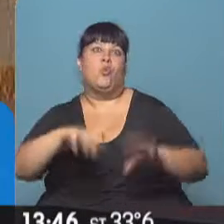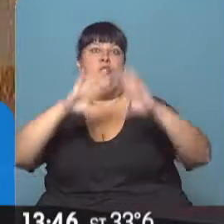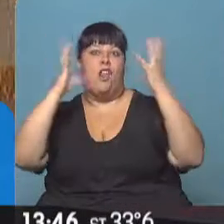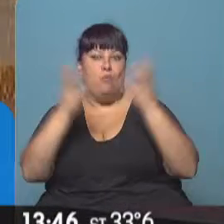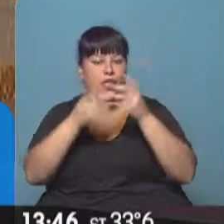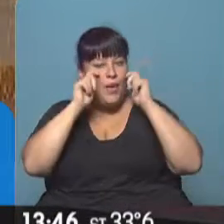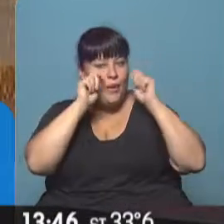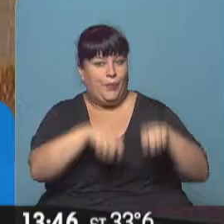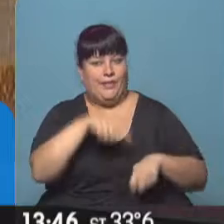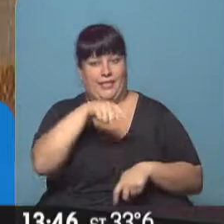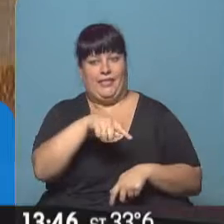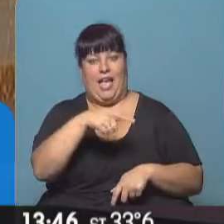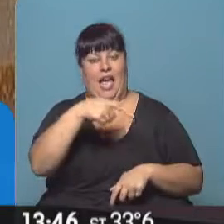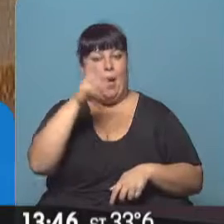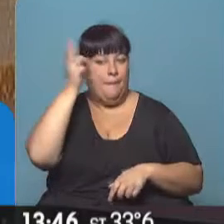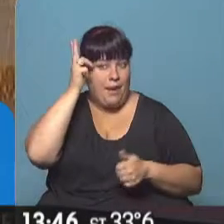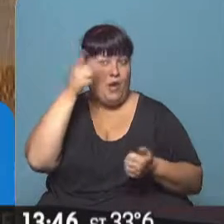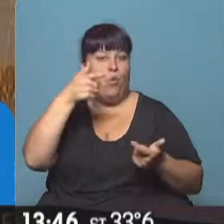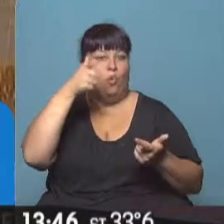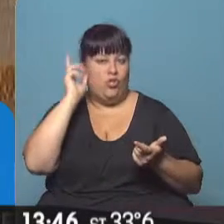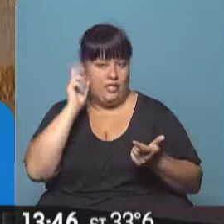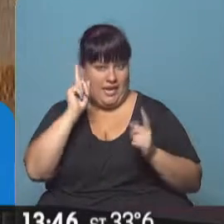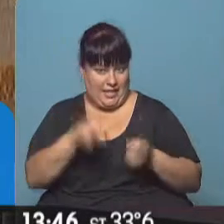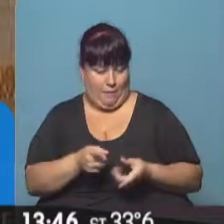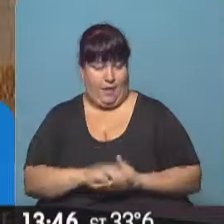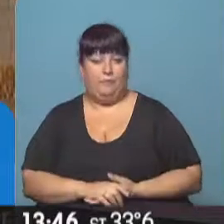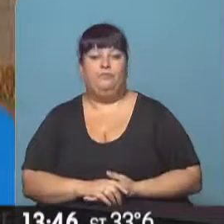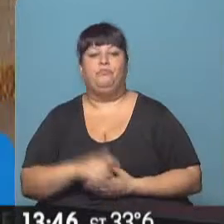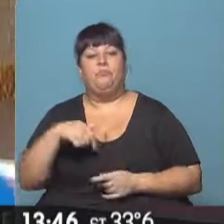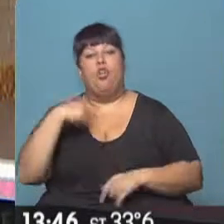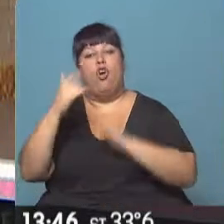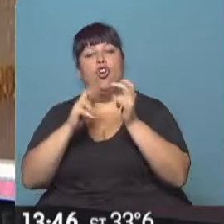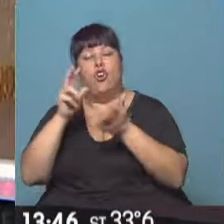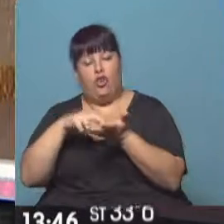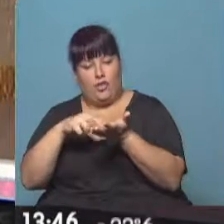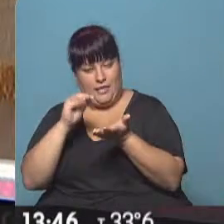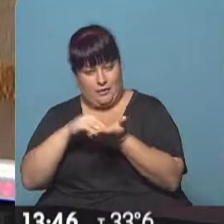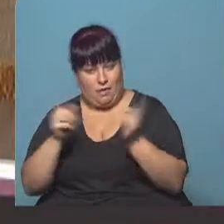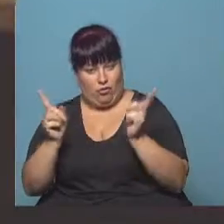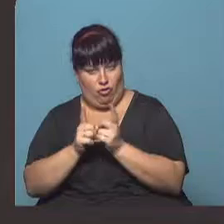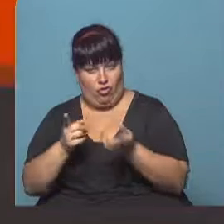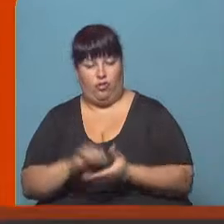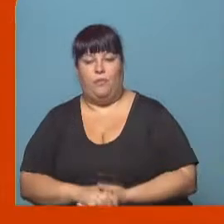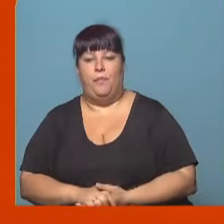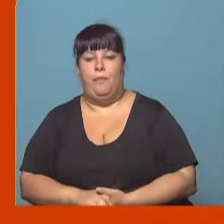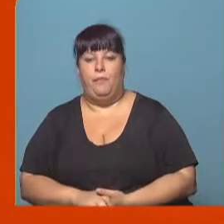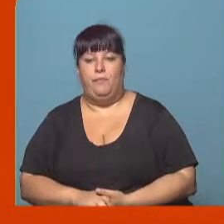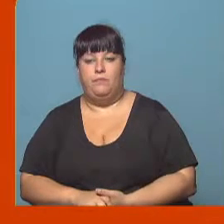y visite tanto Perú como el país trasandino. Tenemos más noticias en esta síntesis.